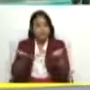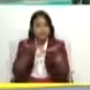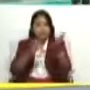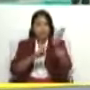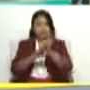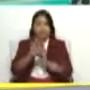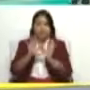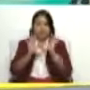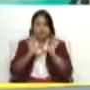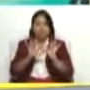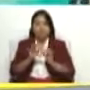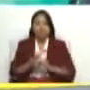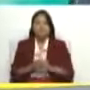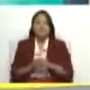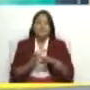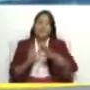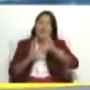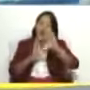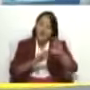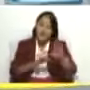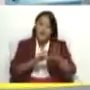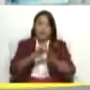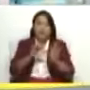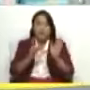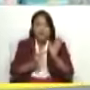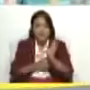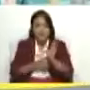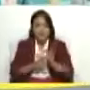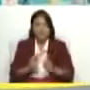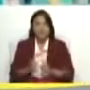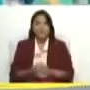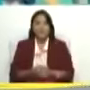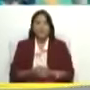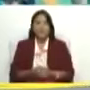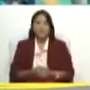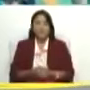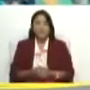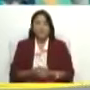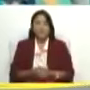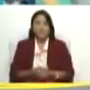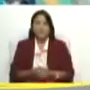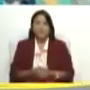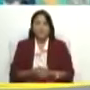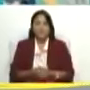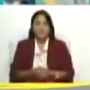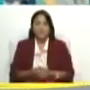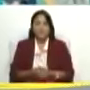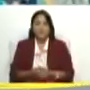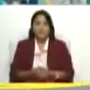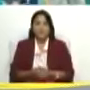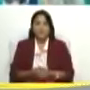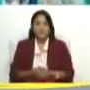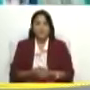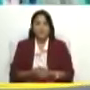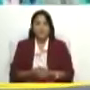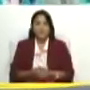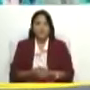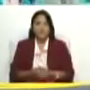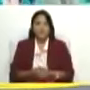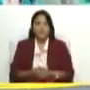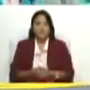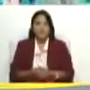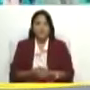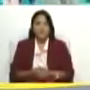crecimiento todo el apoyo que se pueda dar y más allá y más allá mervin